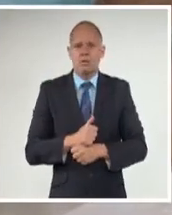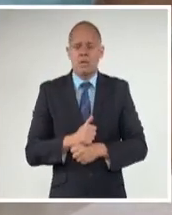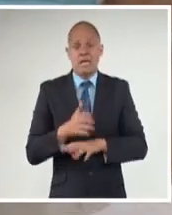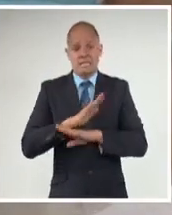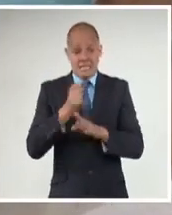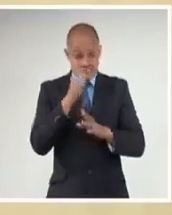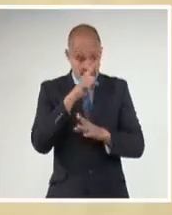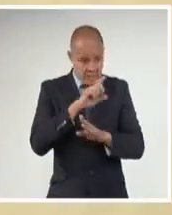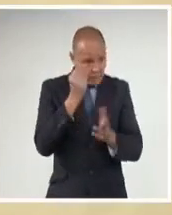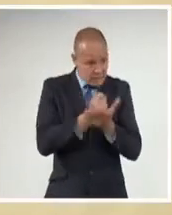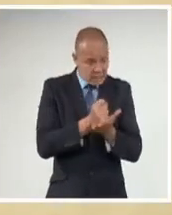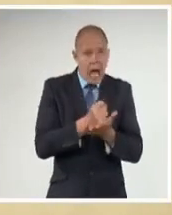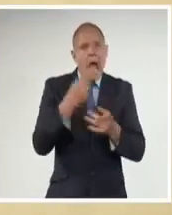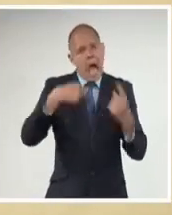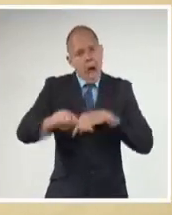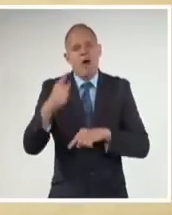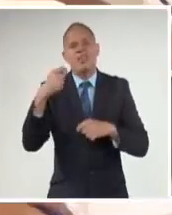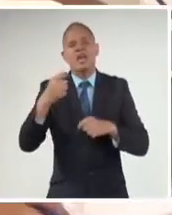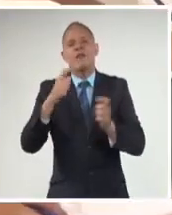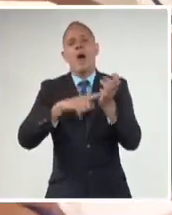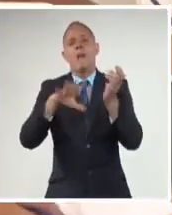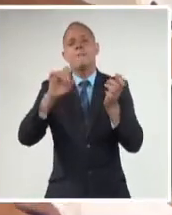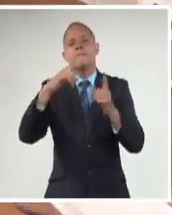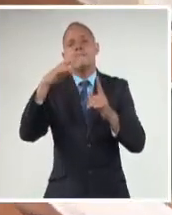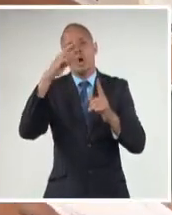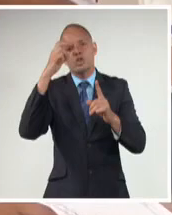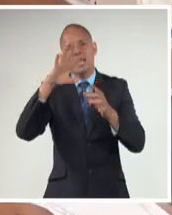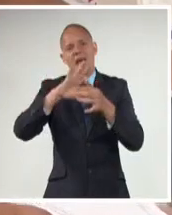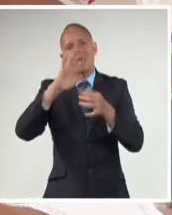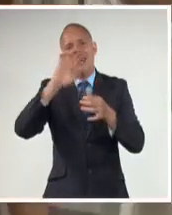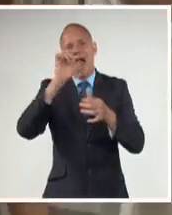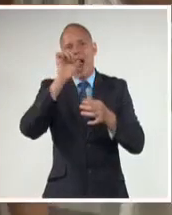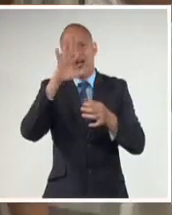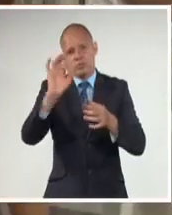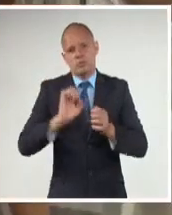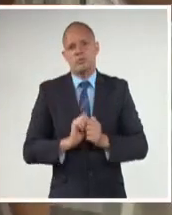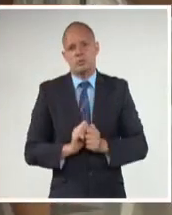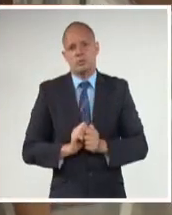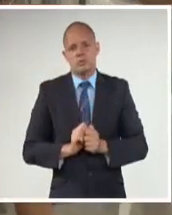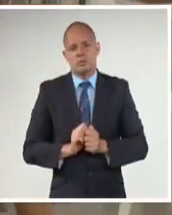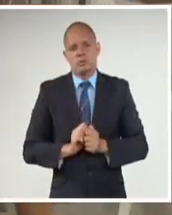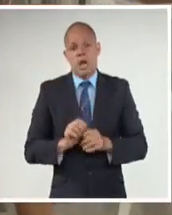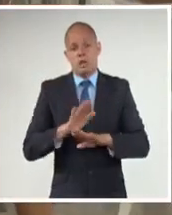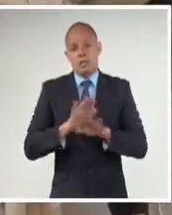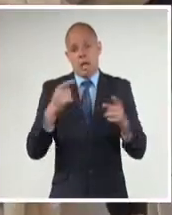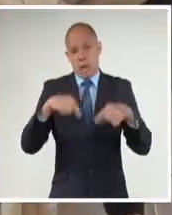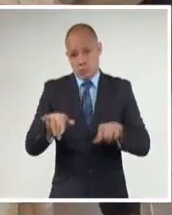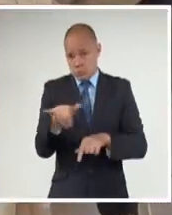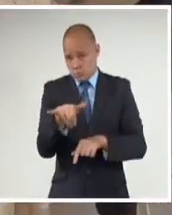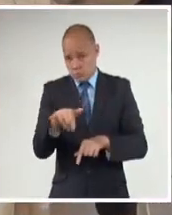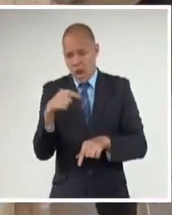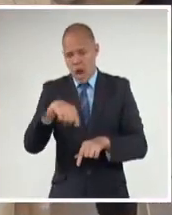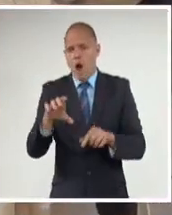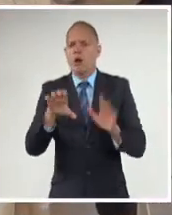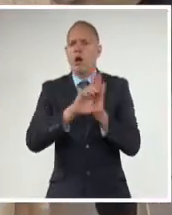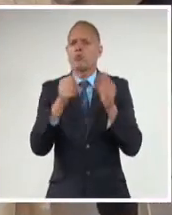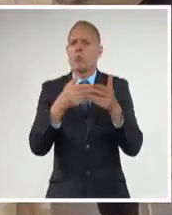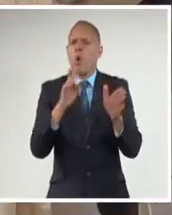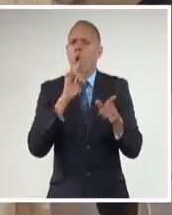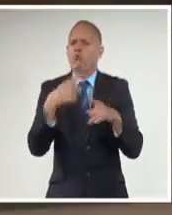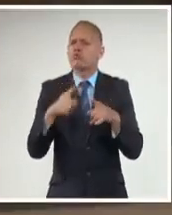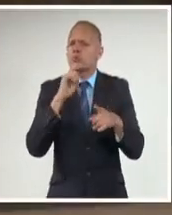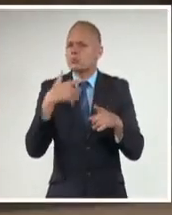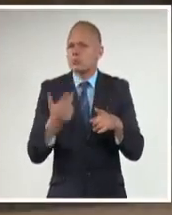propuestas referidas a la universidad virtual como apoyo al proceso docente. Aquí se hizo la convocatoria para aprovechar